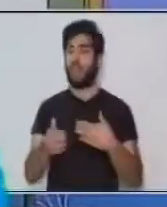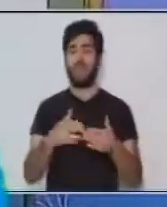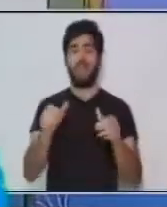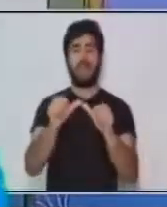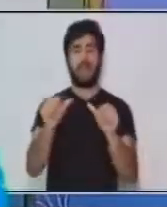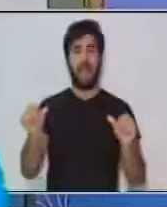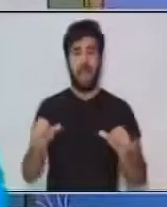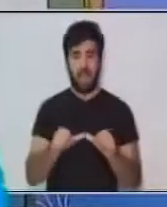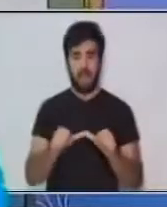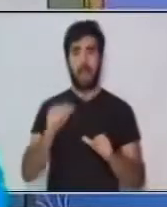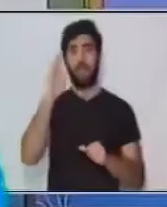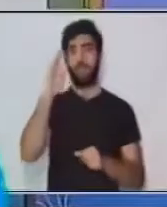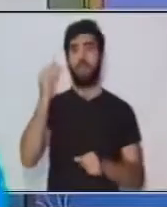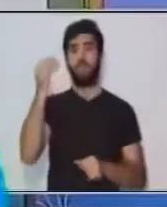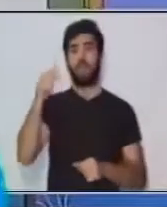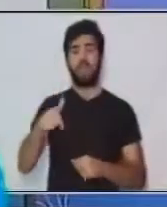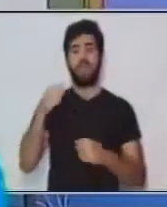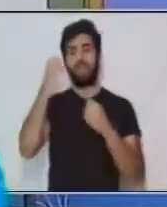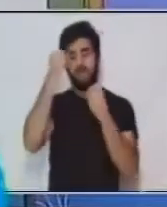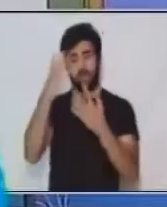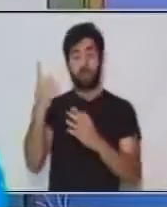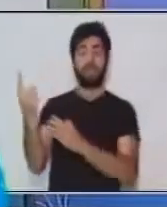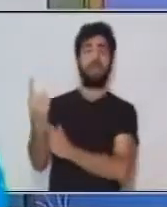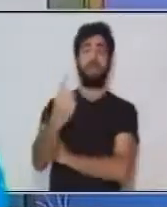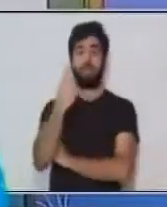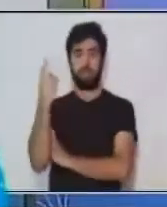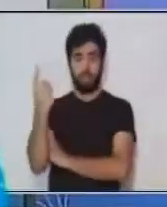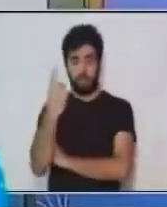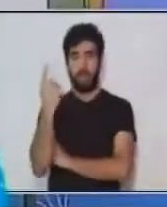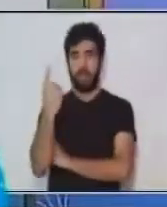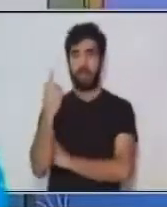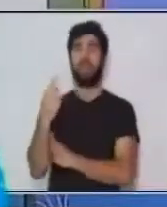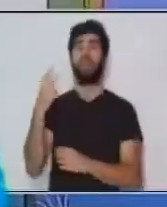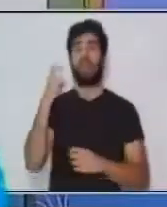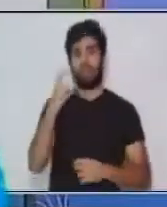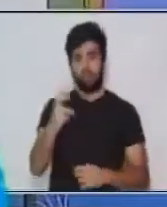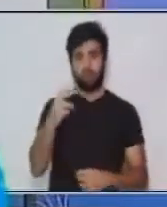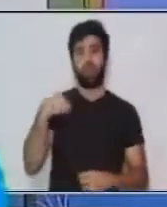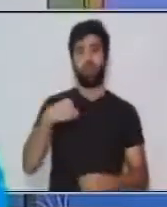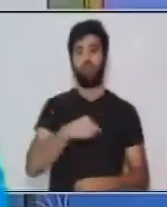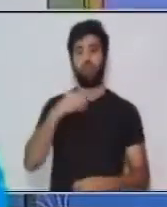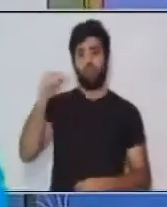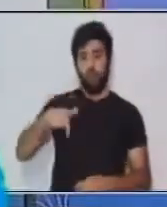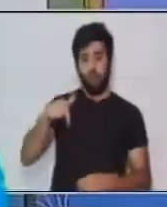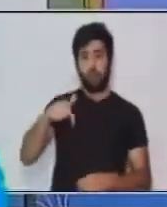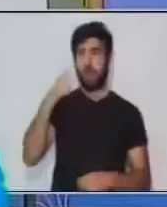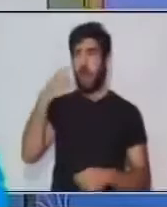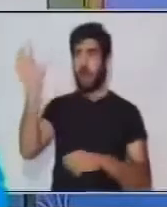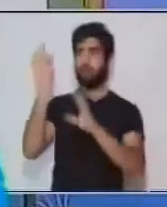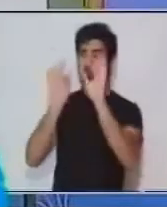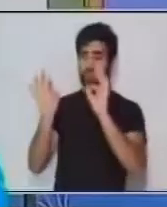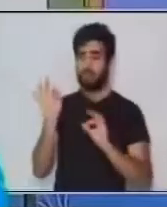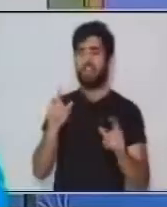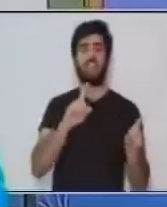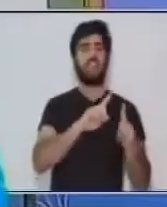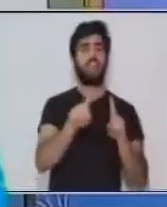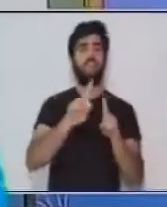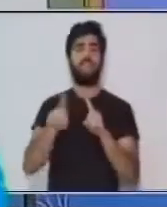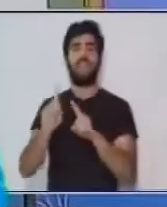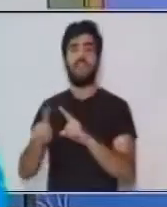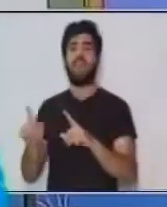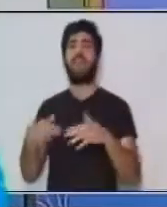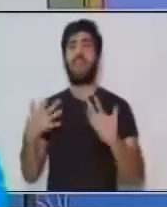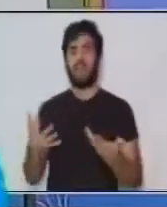que la información es de suma importancia. Por lo mismo, hoy vamos a estar identificando los diferentes tipos